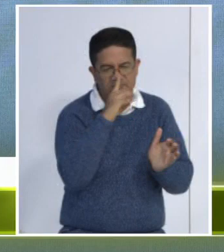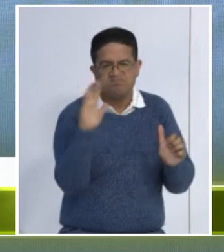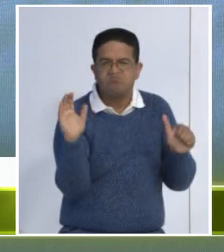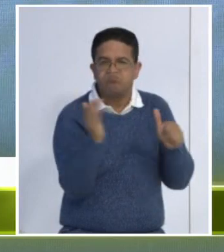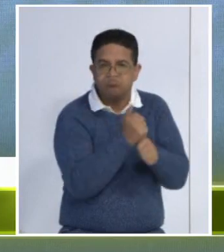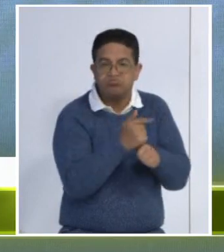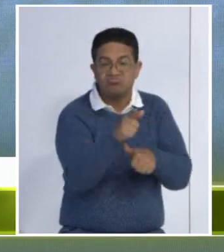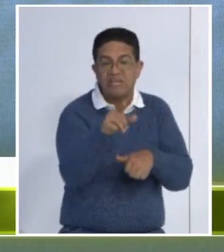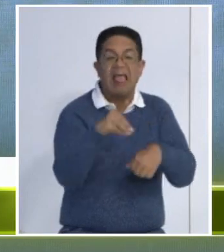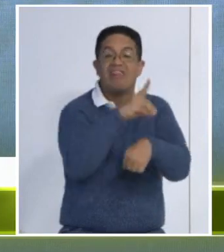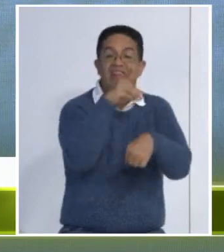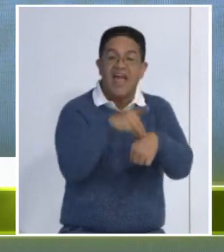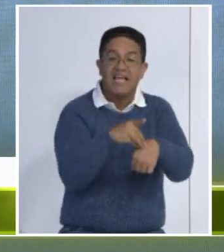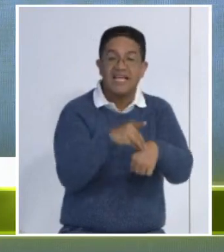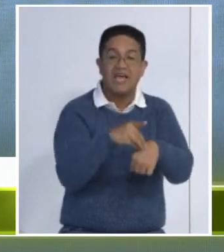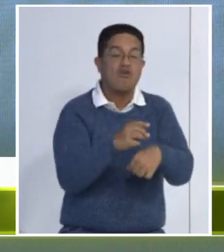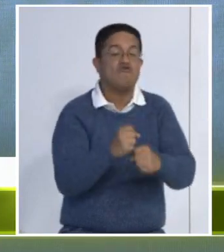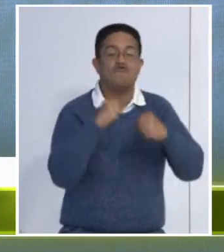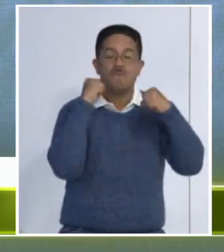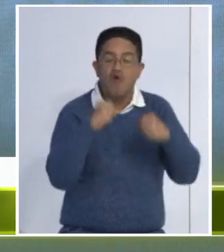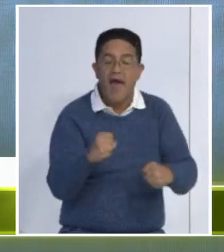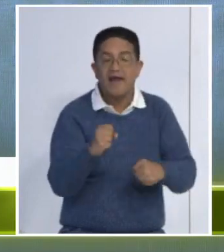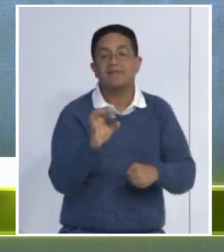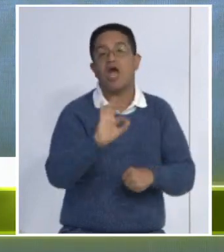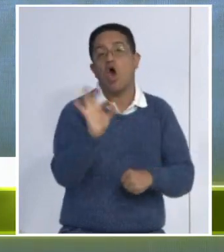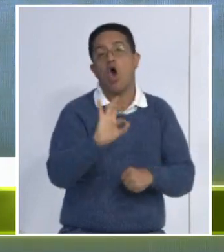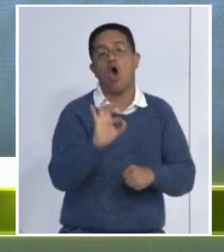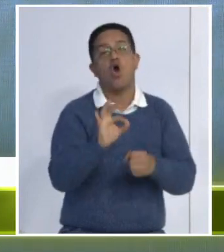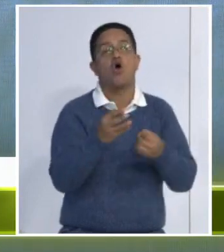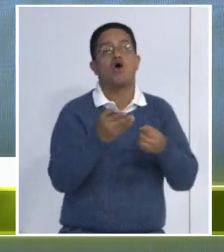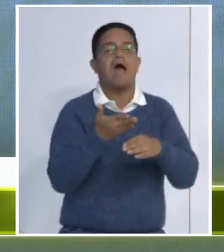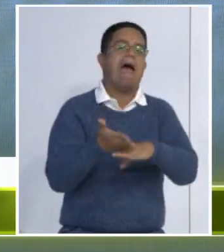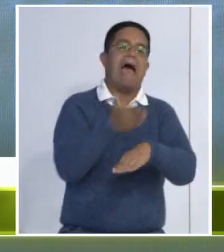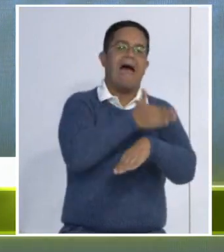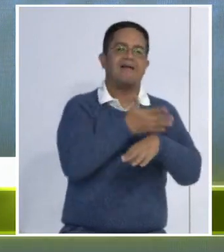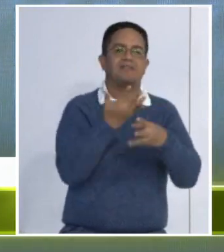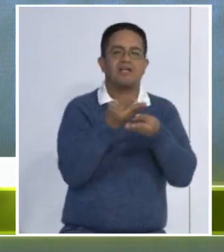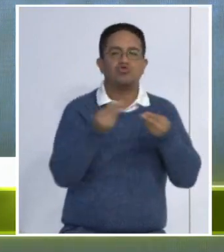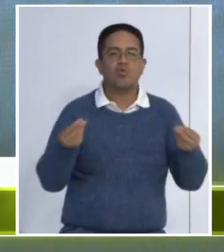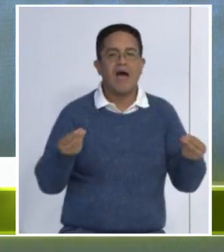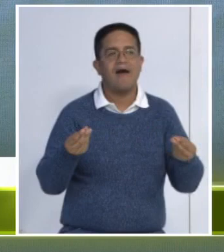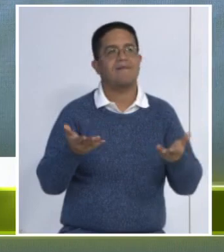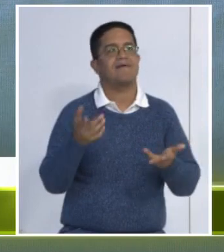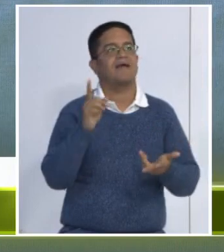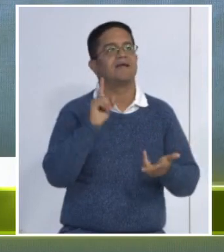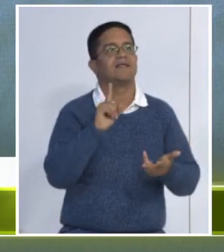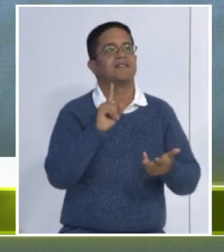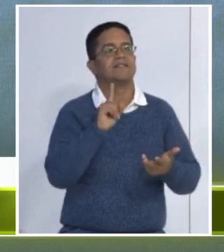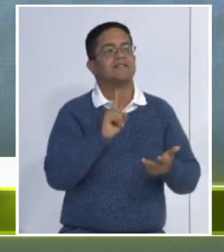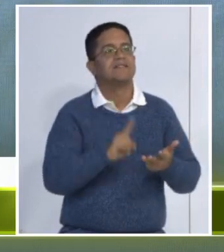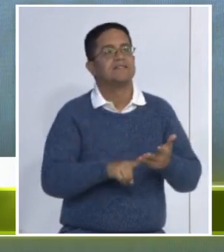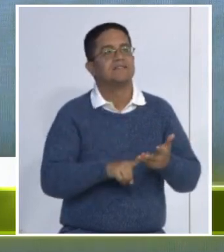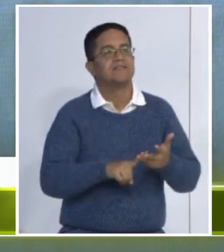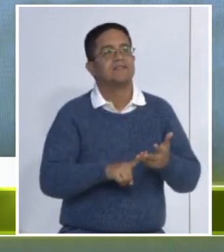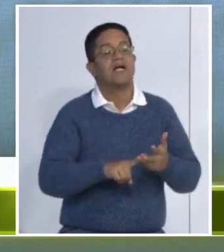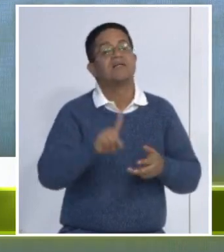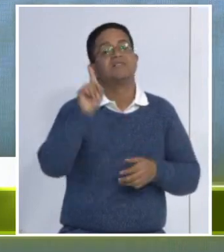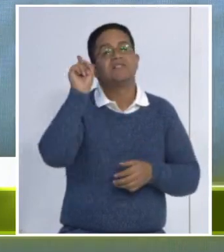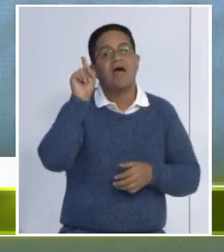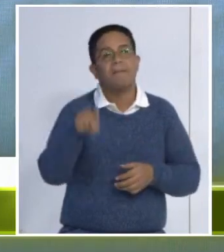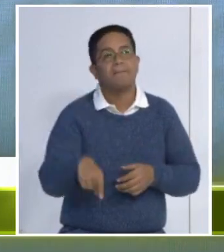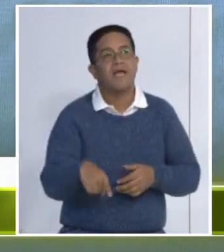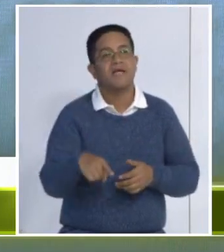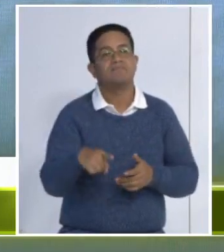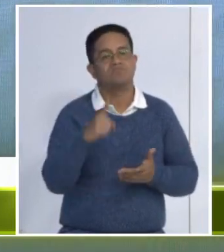usted tiene un dengue agudo, si el dengue tiene ya una fase de algunos días, que son los anticuerpos, tiene una